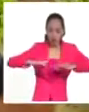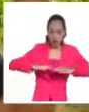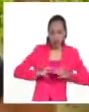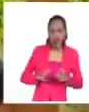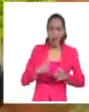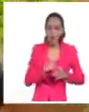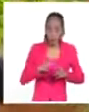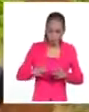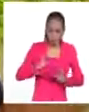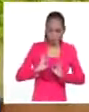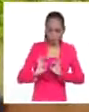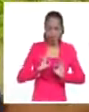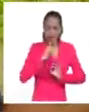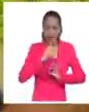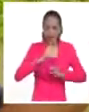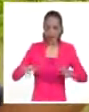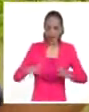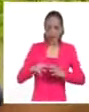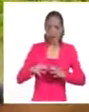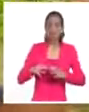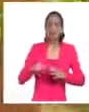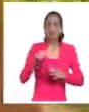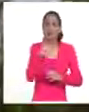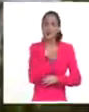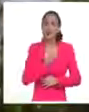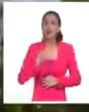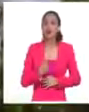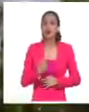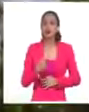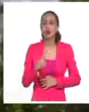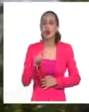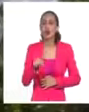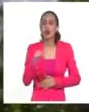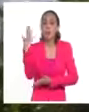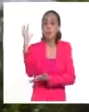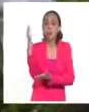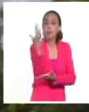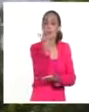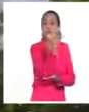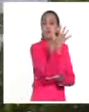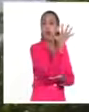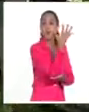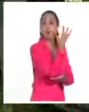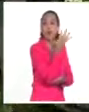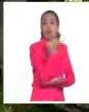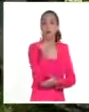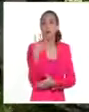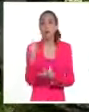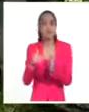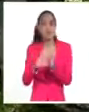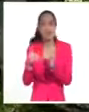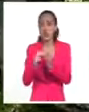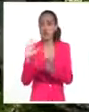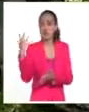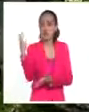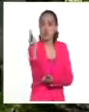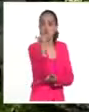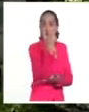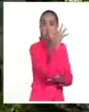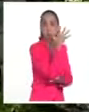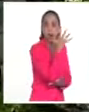el establecimiento de miles de árboles leguminosos, de piñón bien vestido, produce